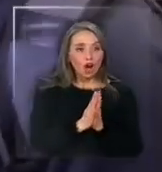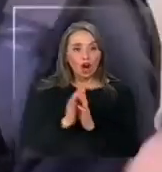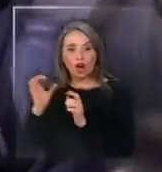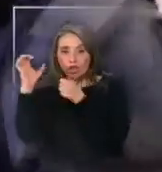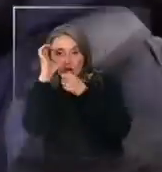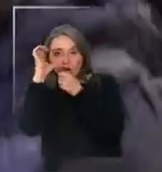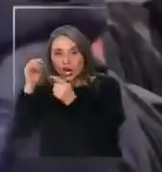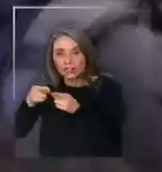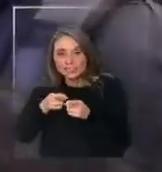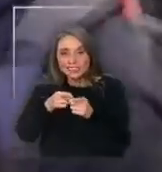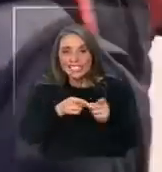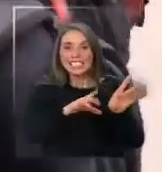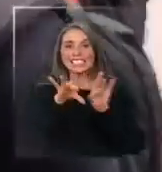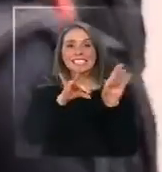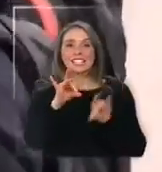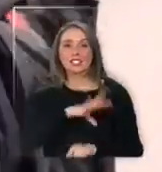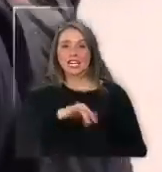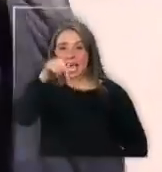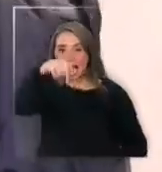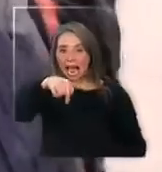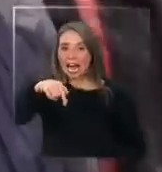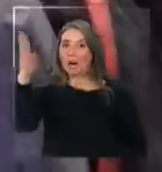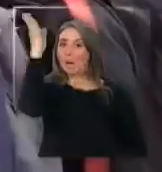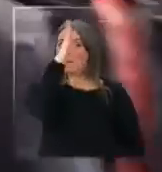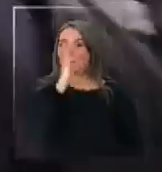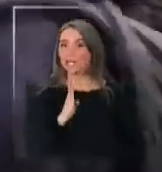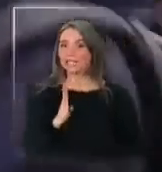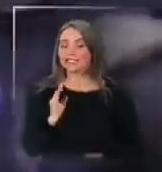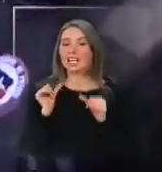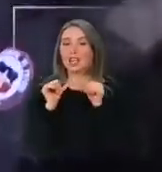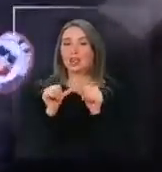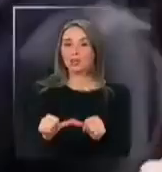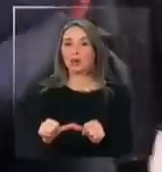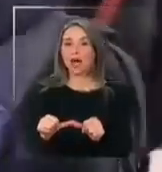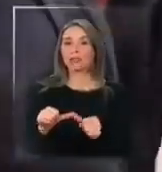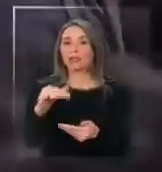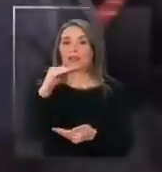pasos de la selección chilena aquí en Brasil durante esta Copa América.